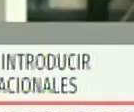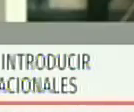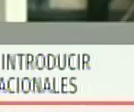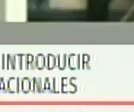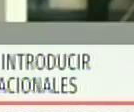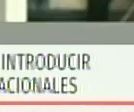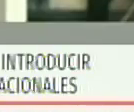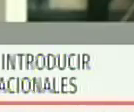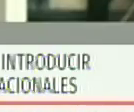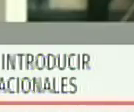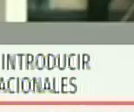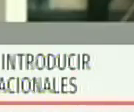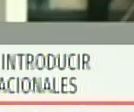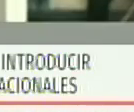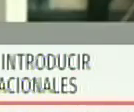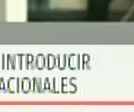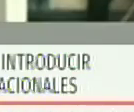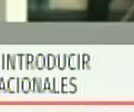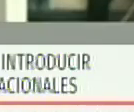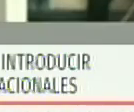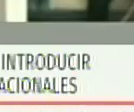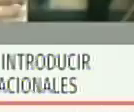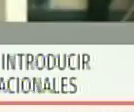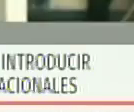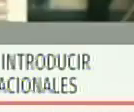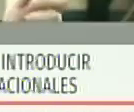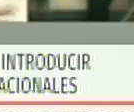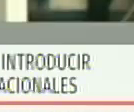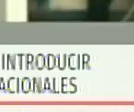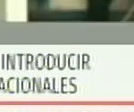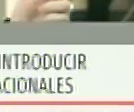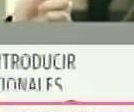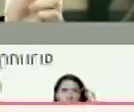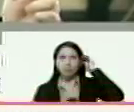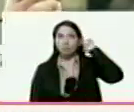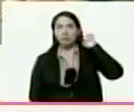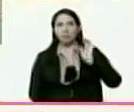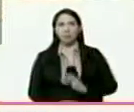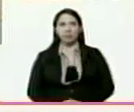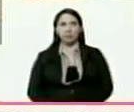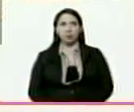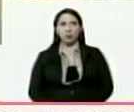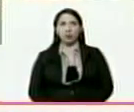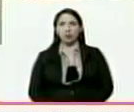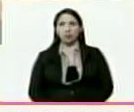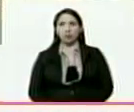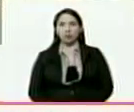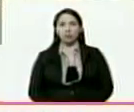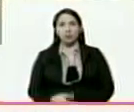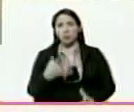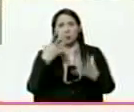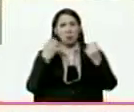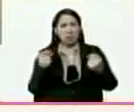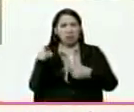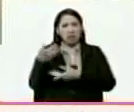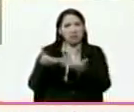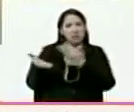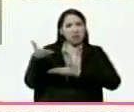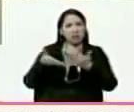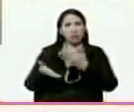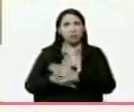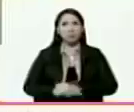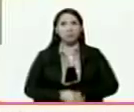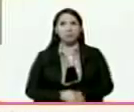que se haga pronto? ¿Cuándo? No entiendo la relación entre una cosa y la otra. Sí, se va a estar trabajando a la